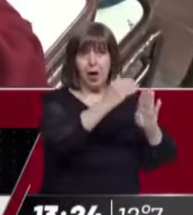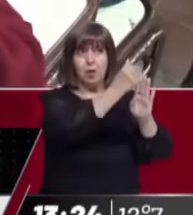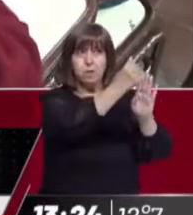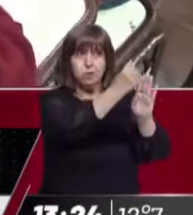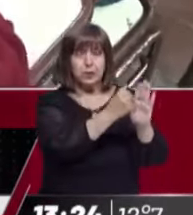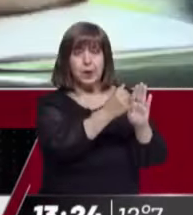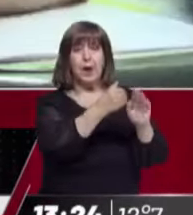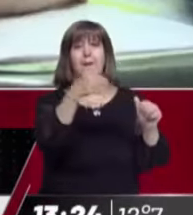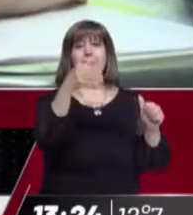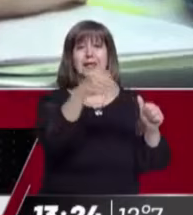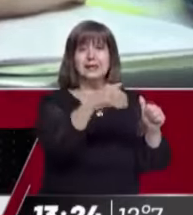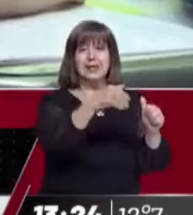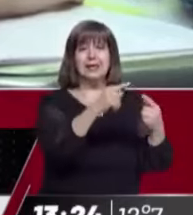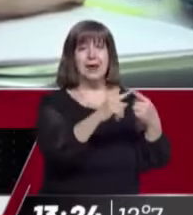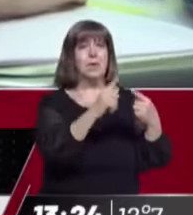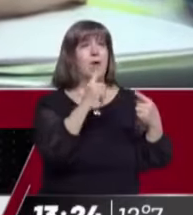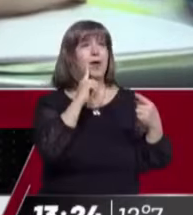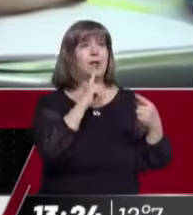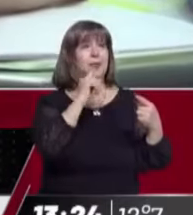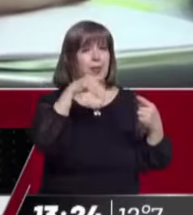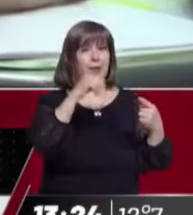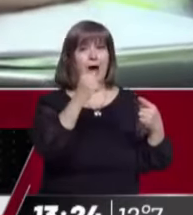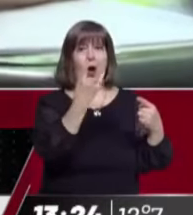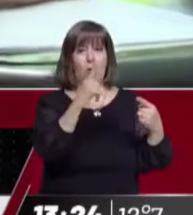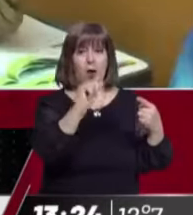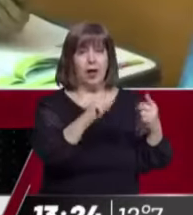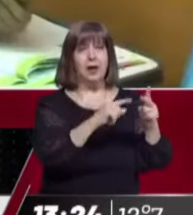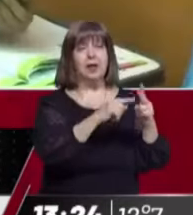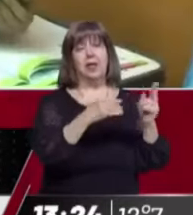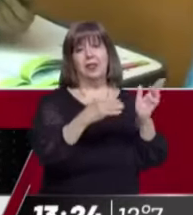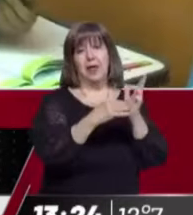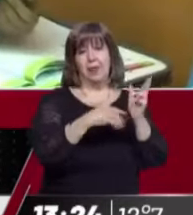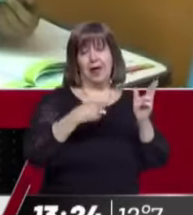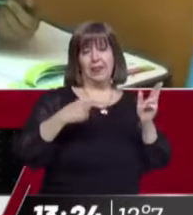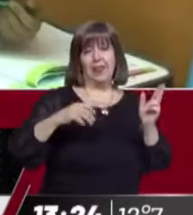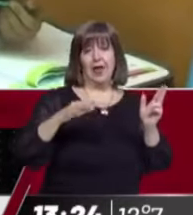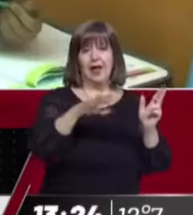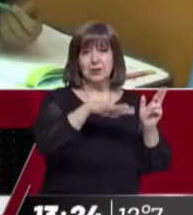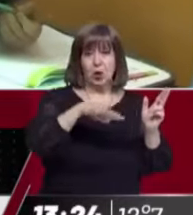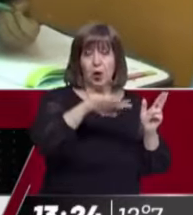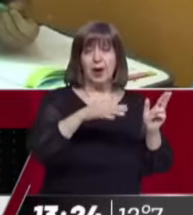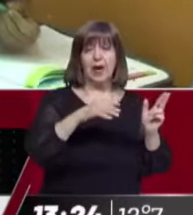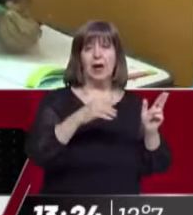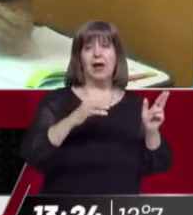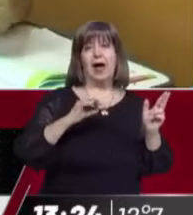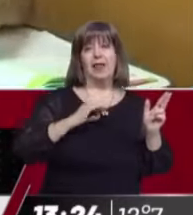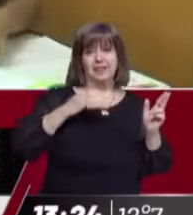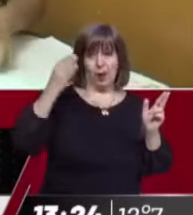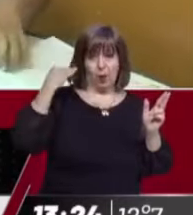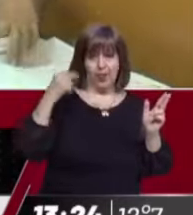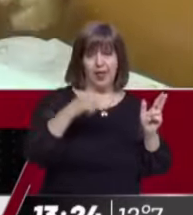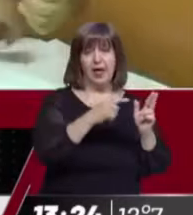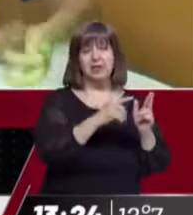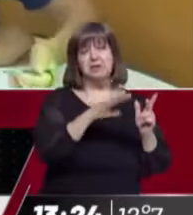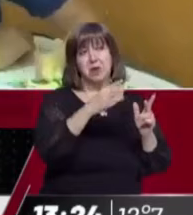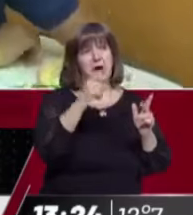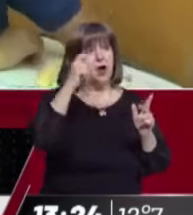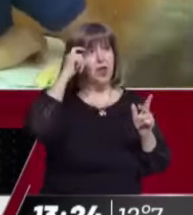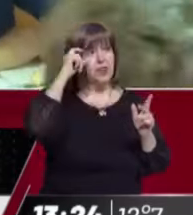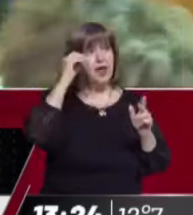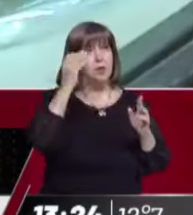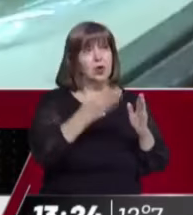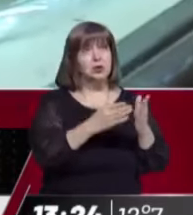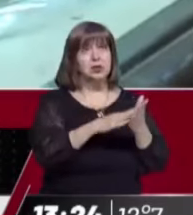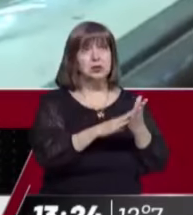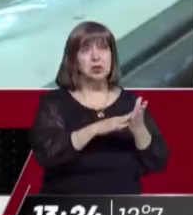en el presentismo y en el ítem aula. Dependiendo de la antigüedad y de la zona, estamos hablando del presentismo de un 10% del básico,